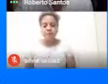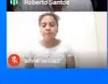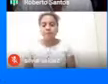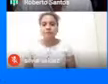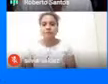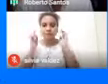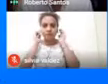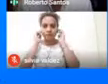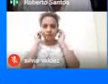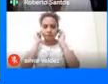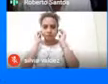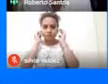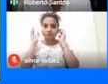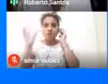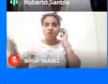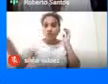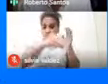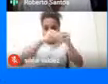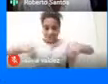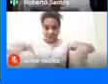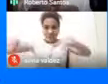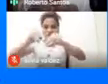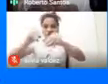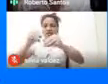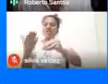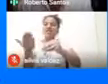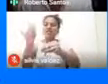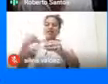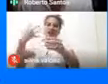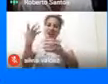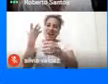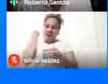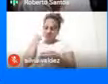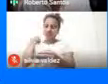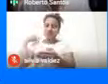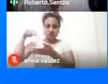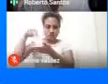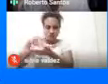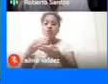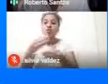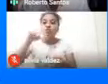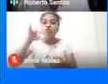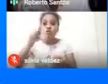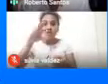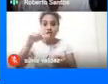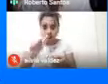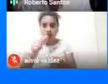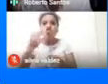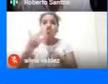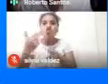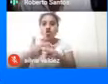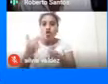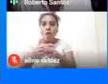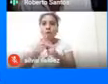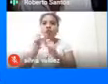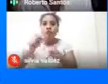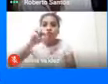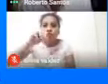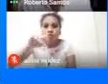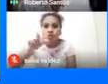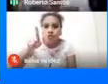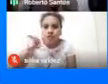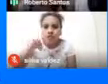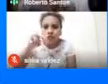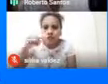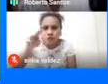Todo el territorio Ancestral muisca Nos habla en Muiscubún Con los nombres Originales De su toponimia Y antroponimia